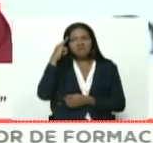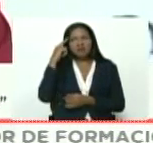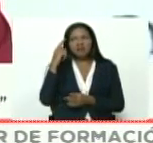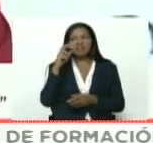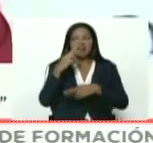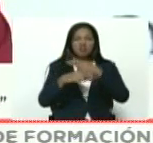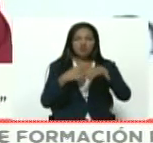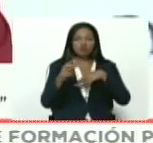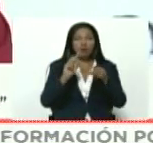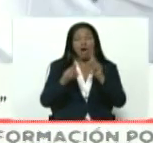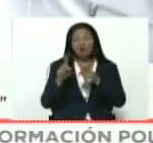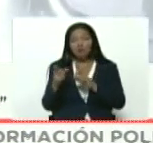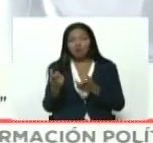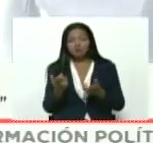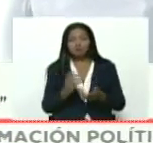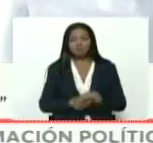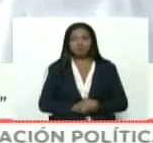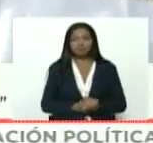alguno.